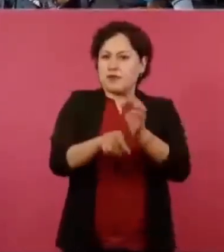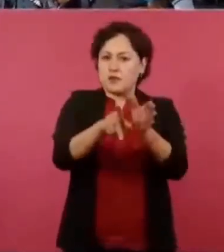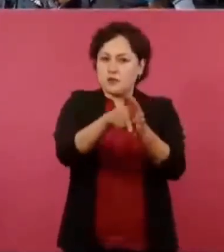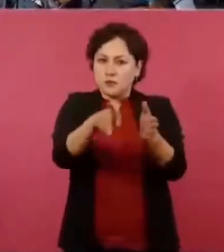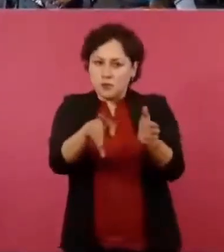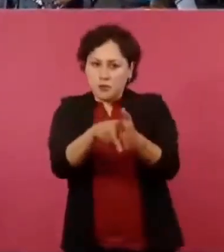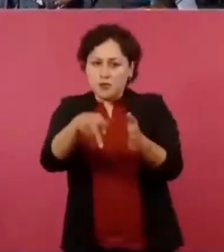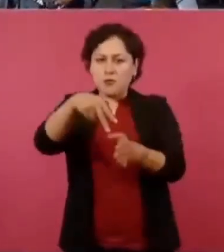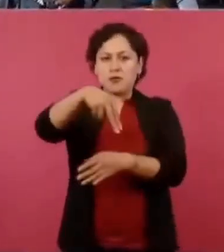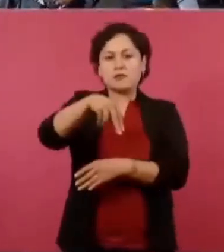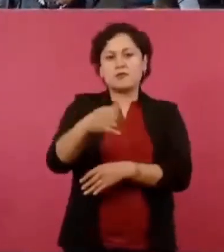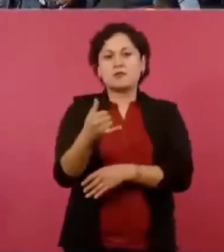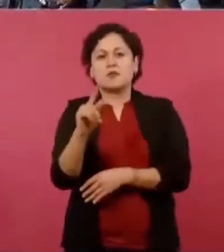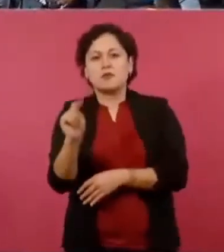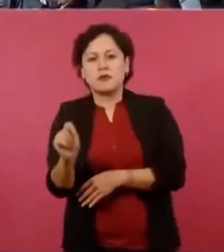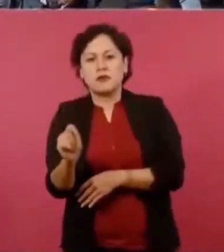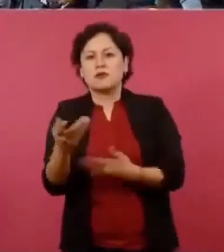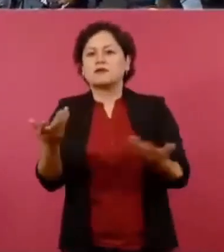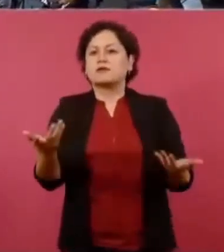mentir,